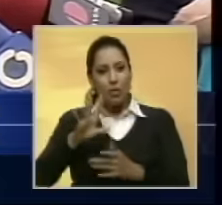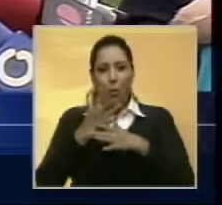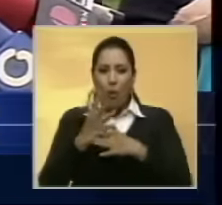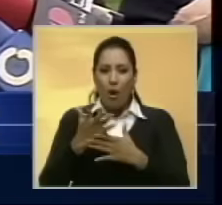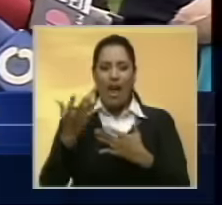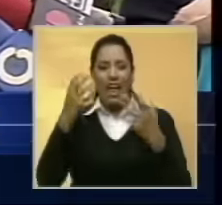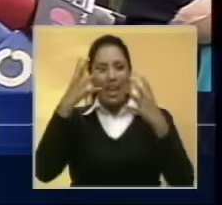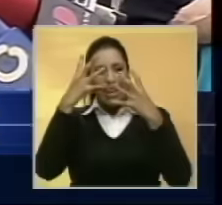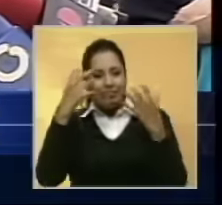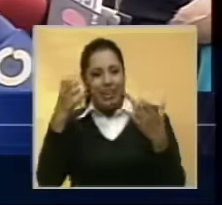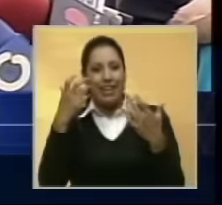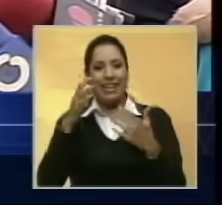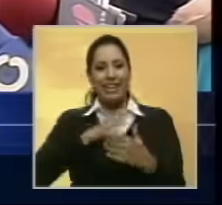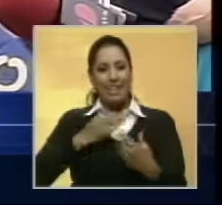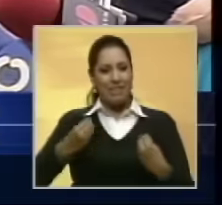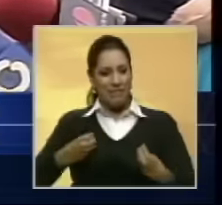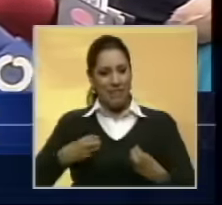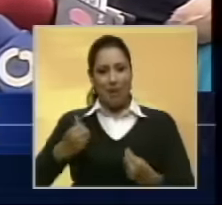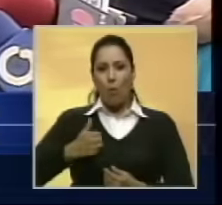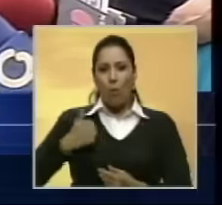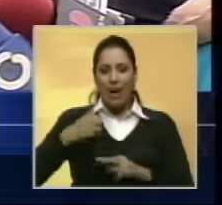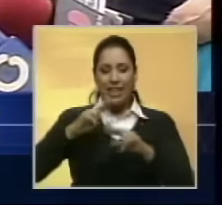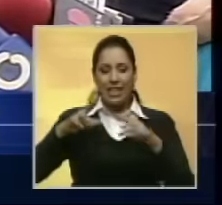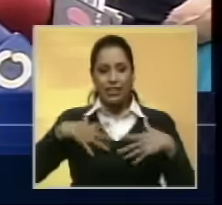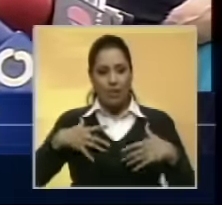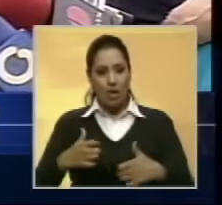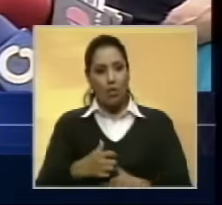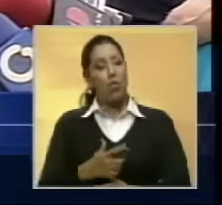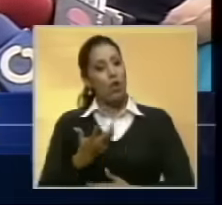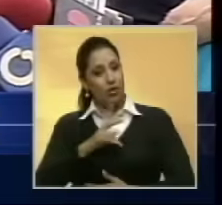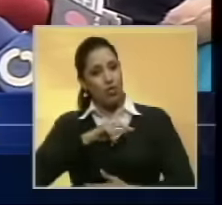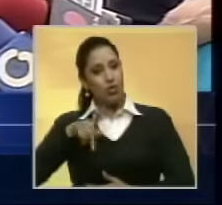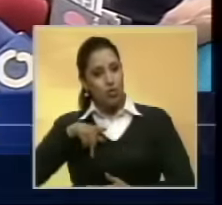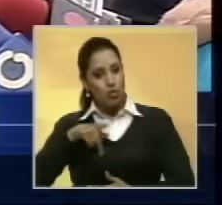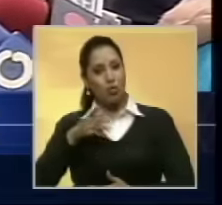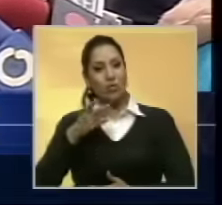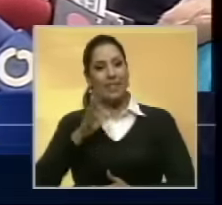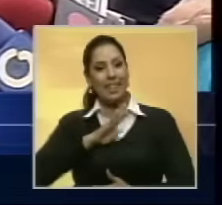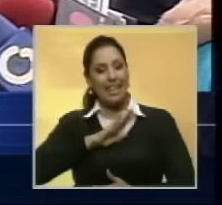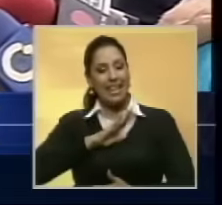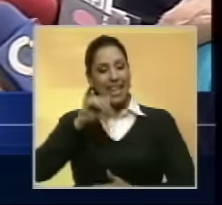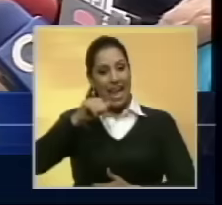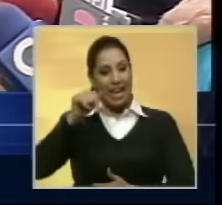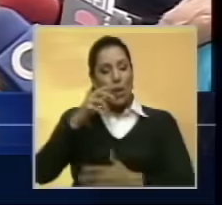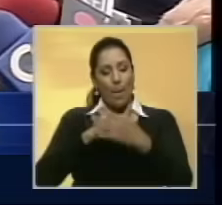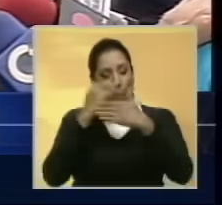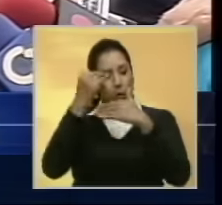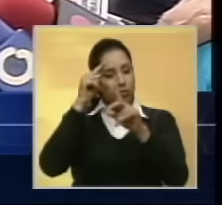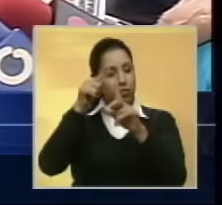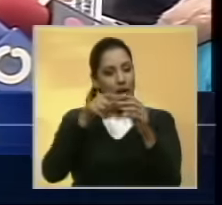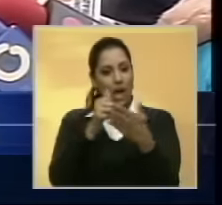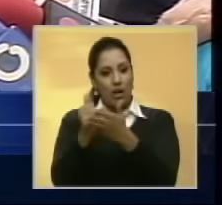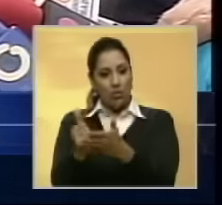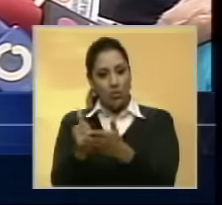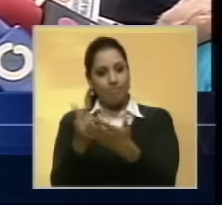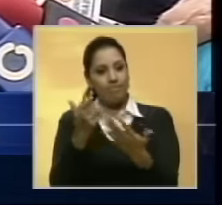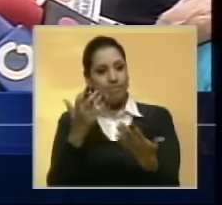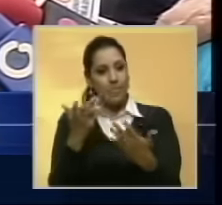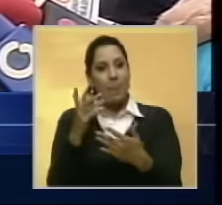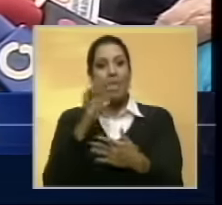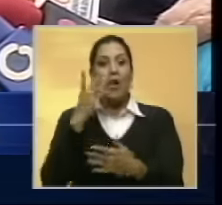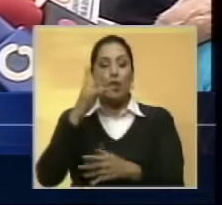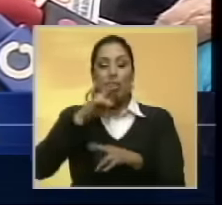jugar, educarse, tener la vida que tiene cualquier niño sano, ¿no? Y eso es lo que nosotros estamos desde aquí proyectando para ellos. El